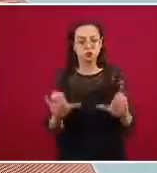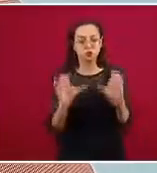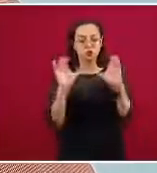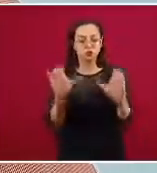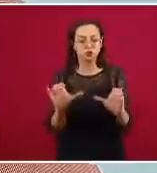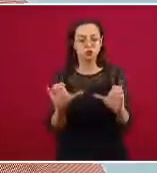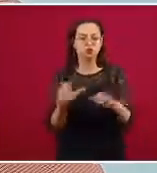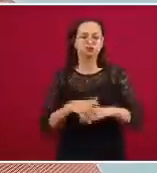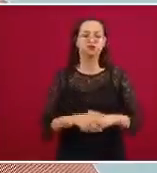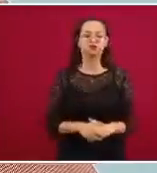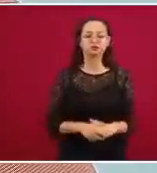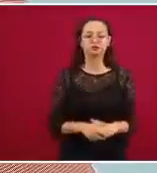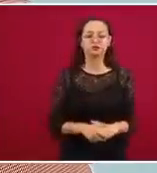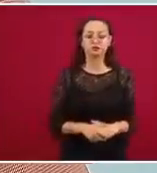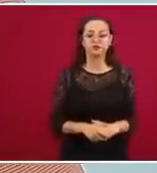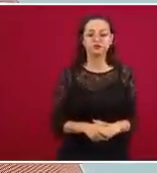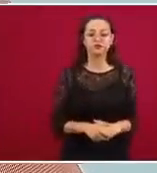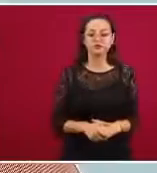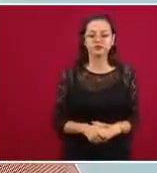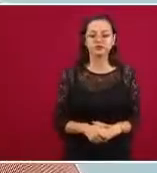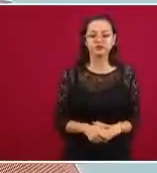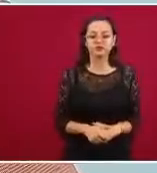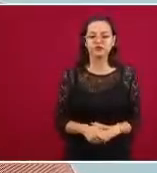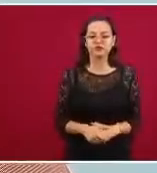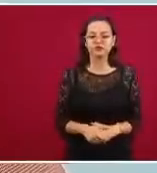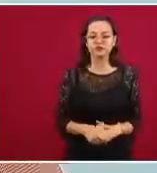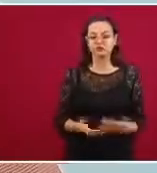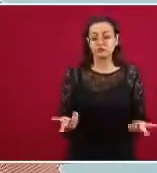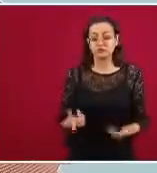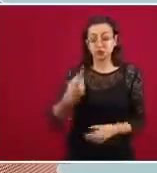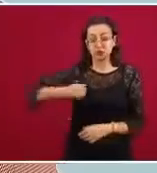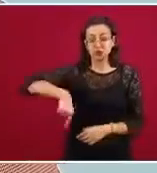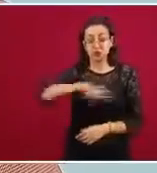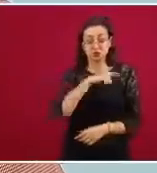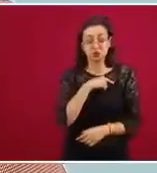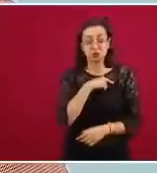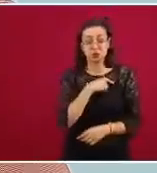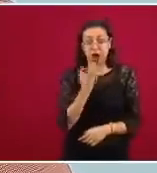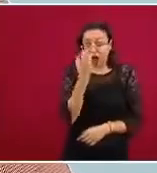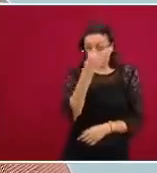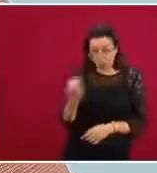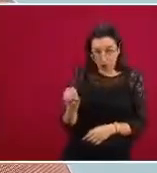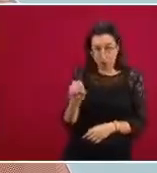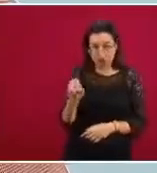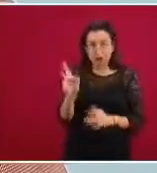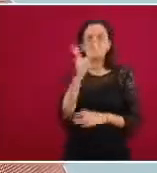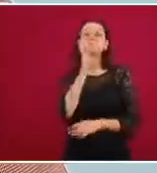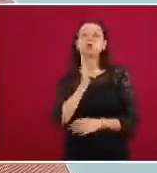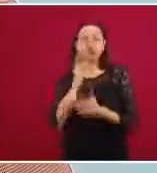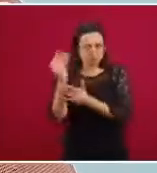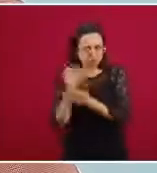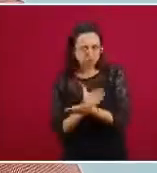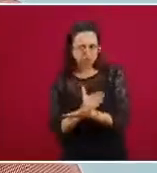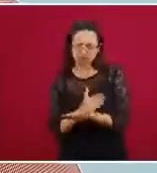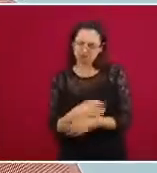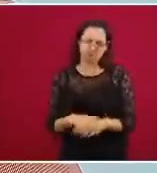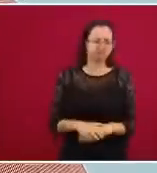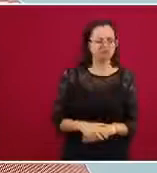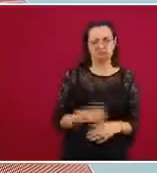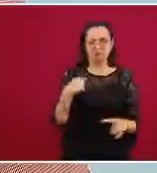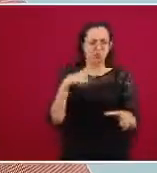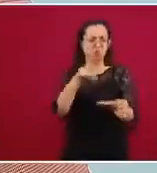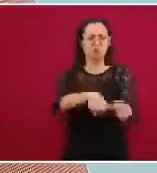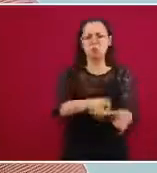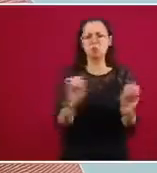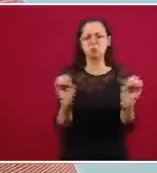en un momento dado no estábamos obligados a estar en esta reunión, pero somos un gobierno serio que cuando